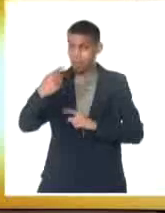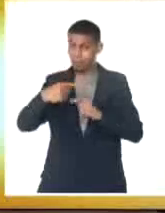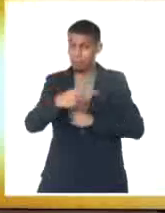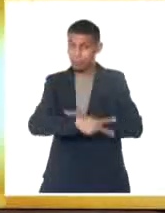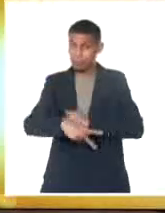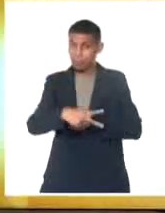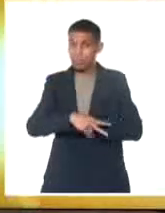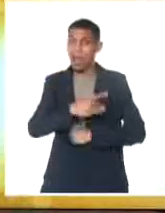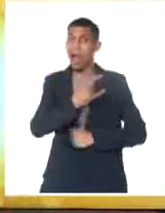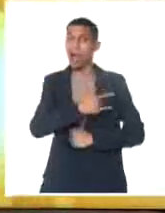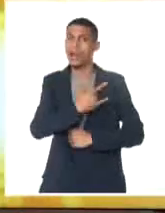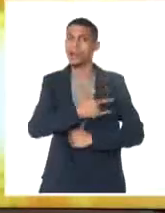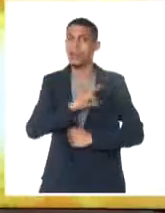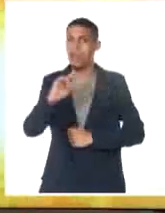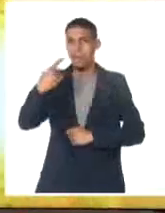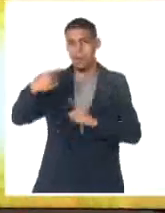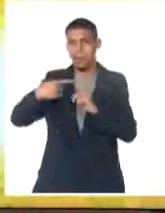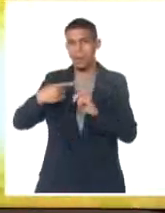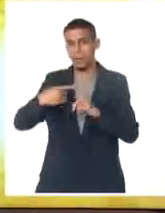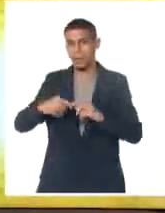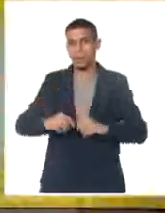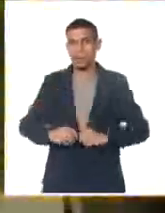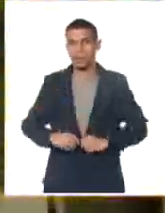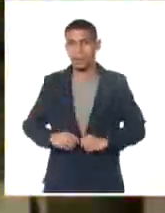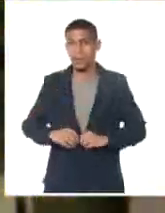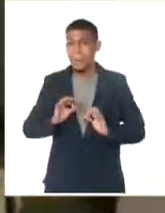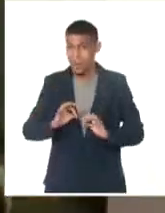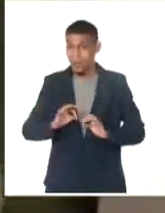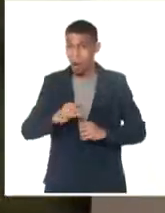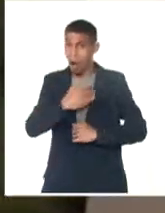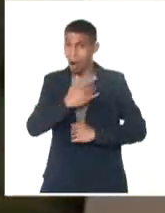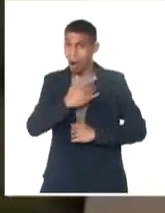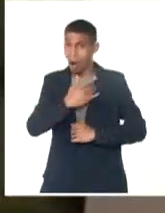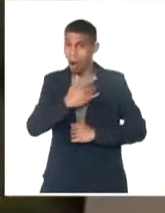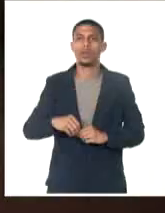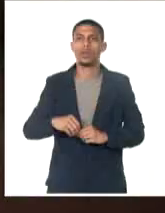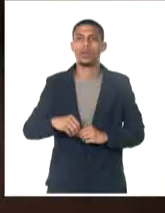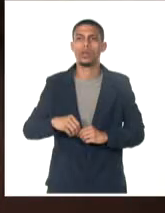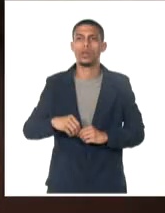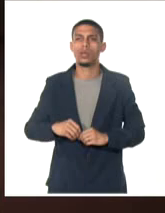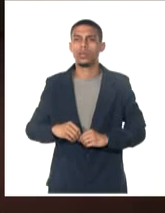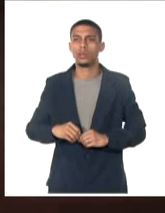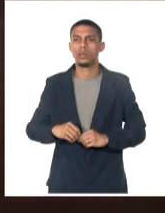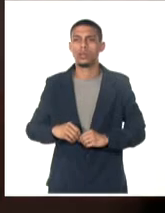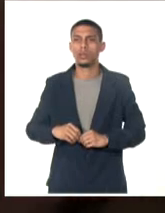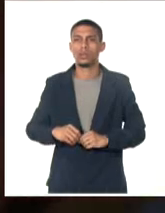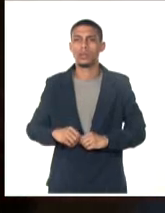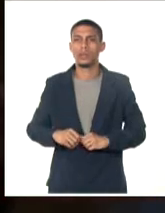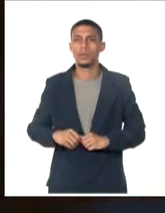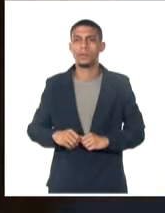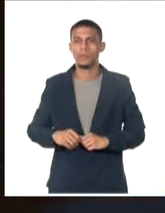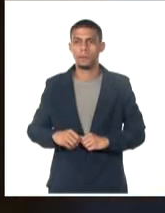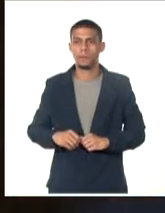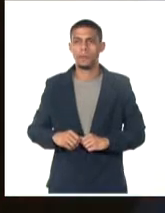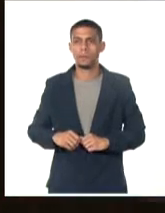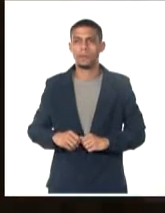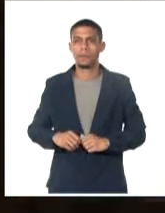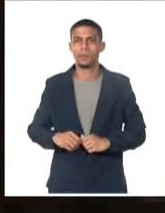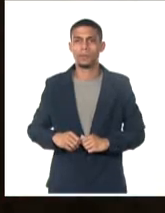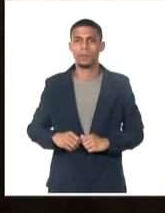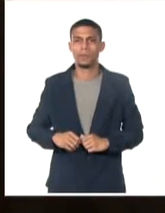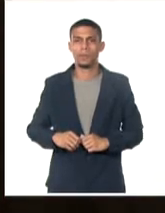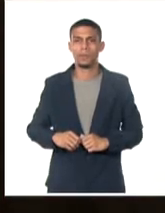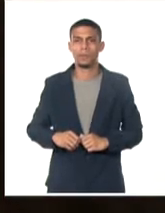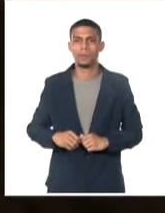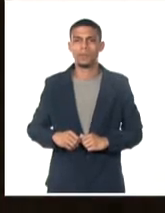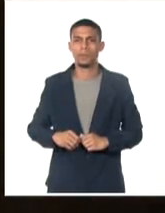obra y gracia del legado de Macri. Justo en Buenos Aires se encuentra la jefa del comando from Albemarle for